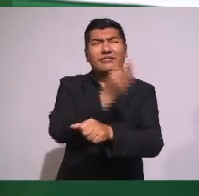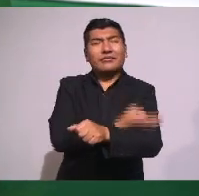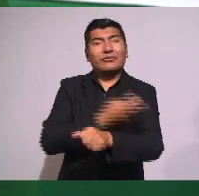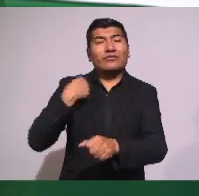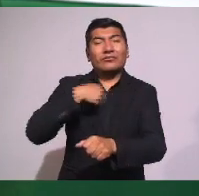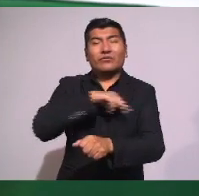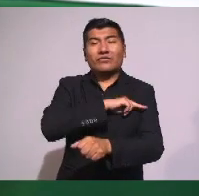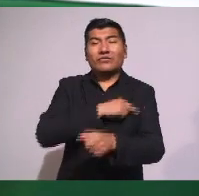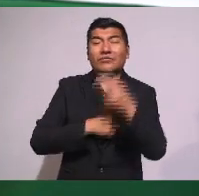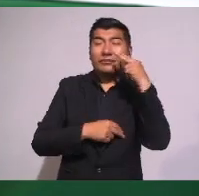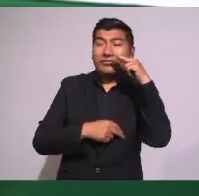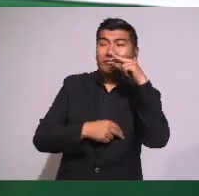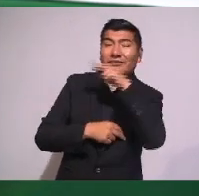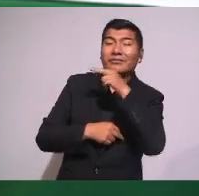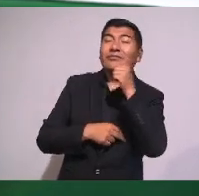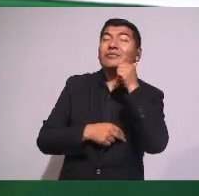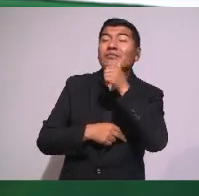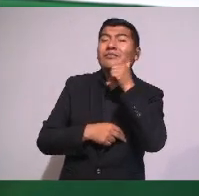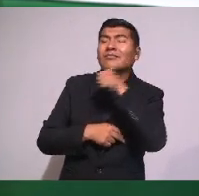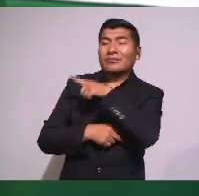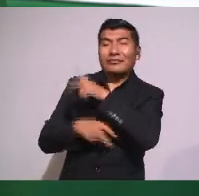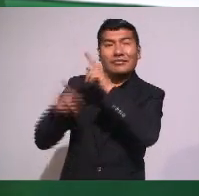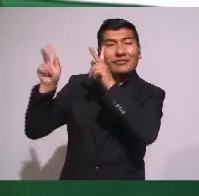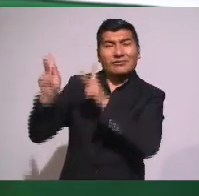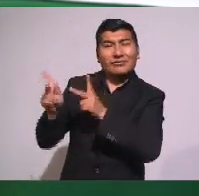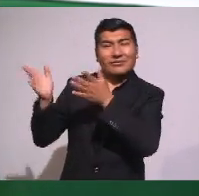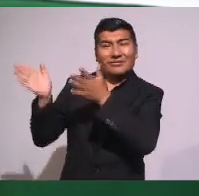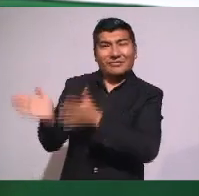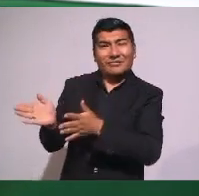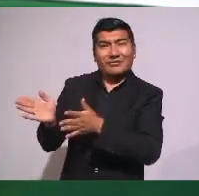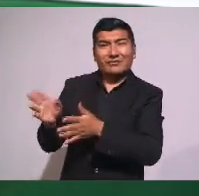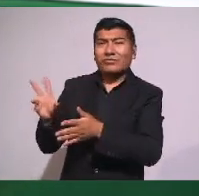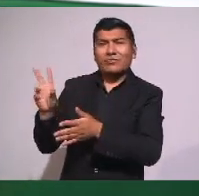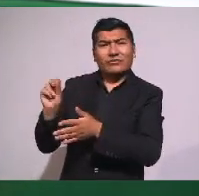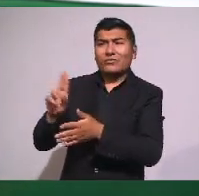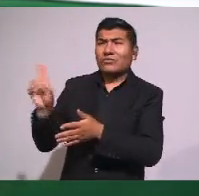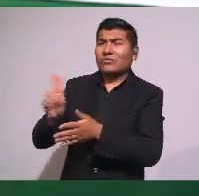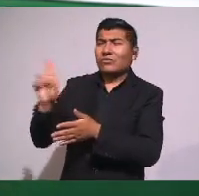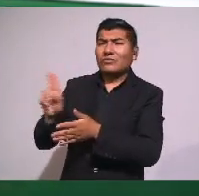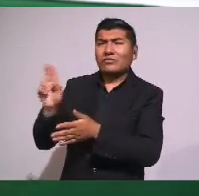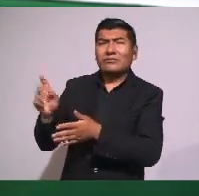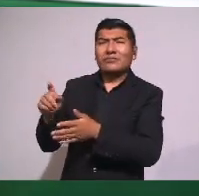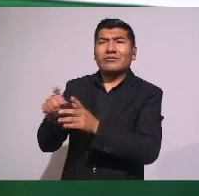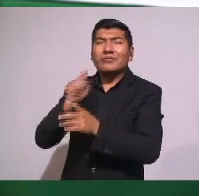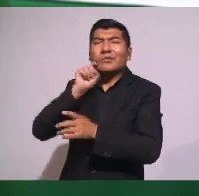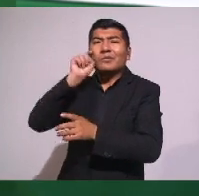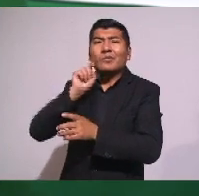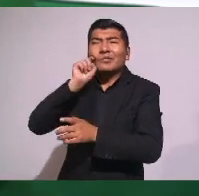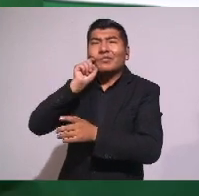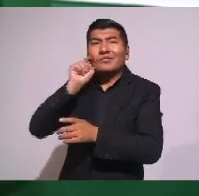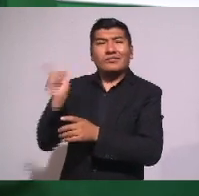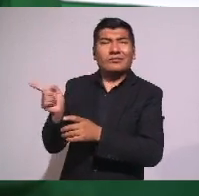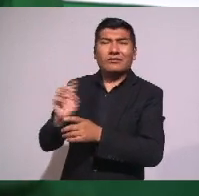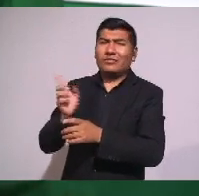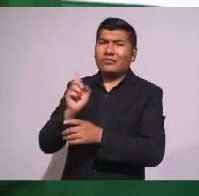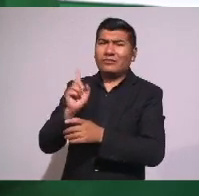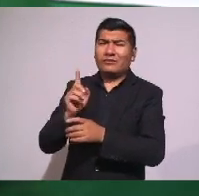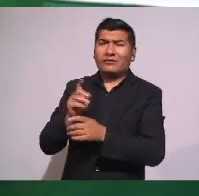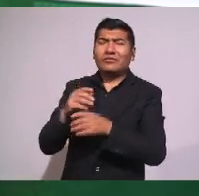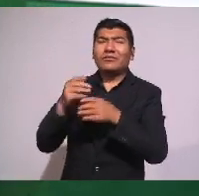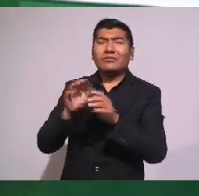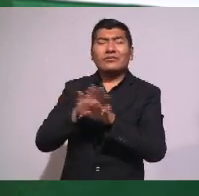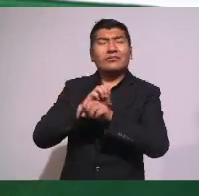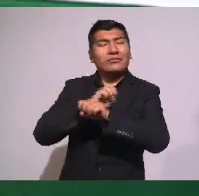en mirar a la mujer como persona y no como un objeto sexual. Es evidente que